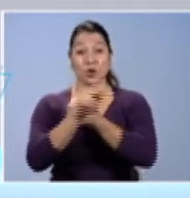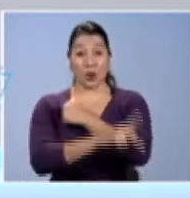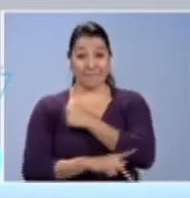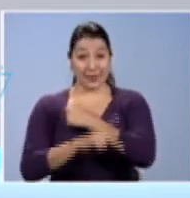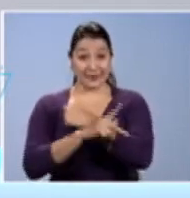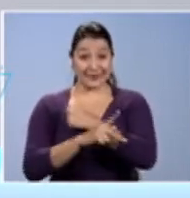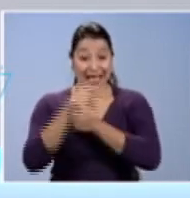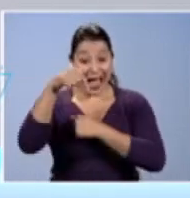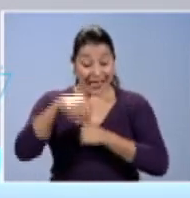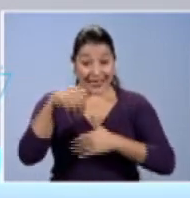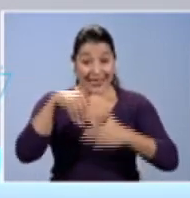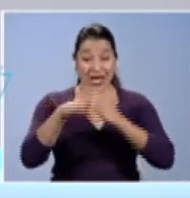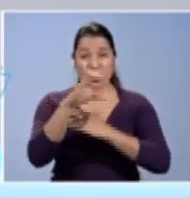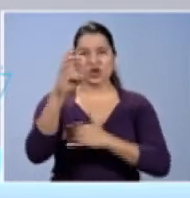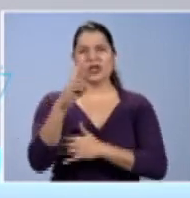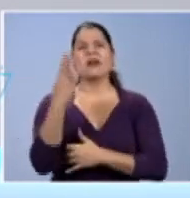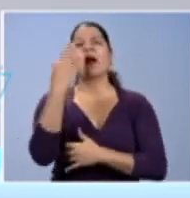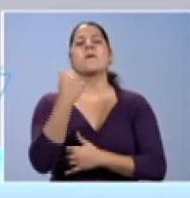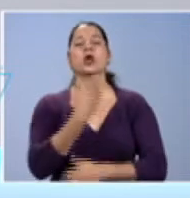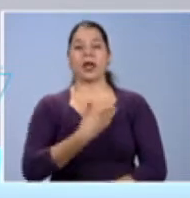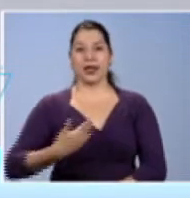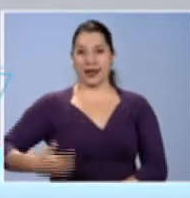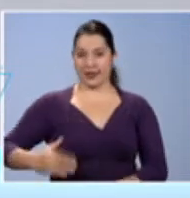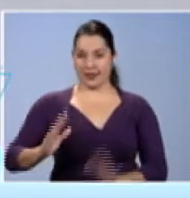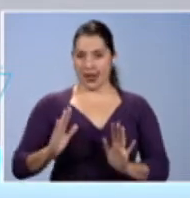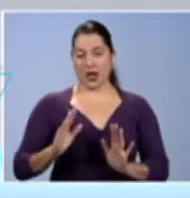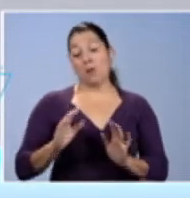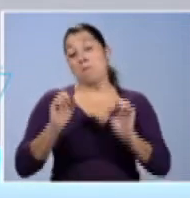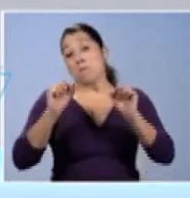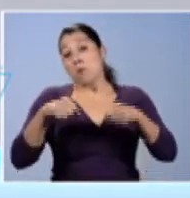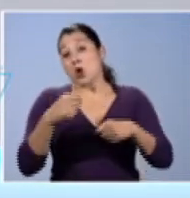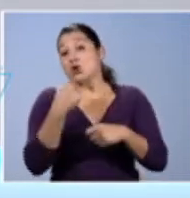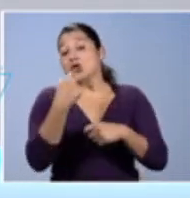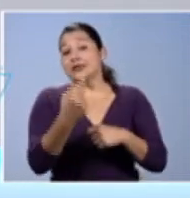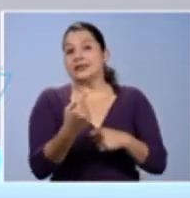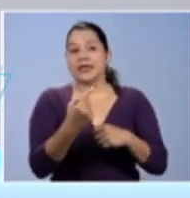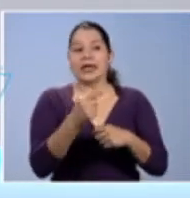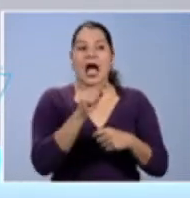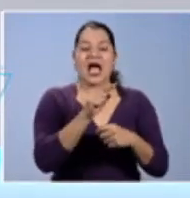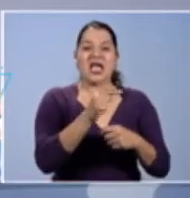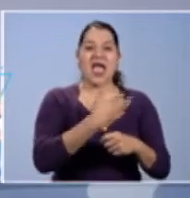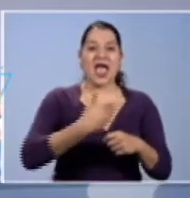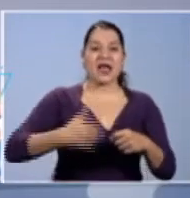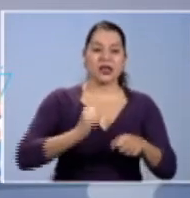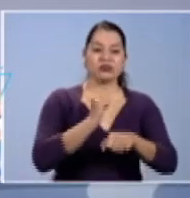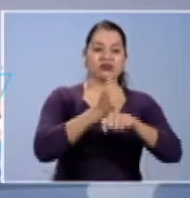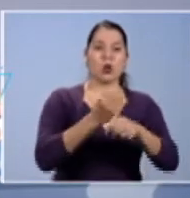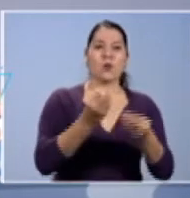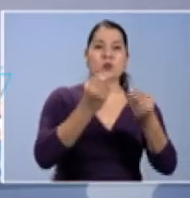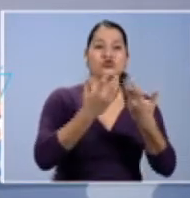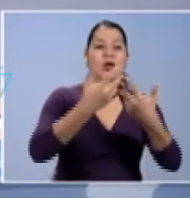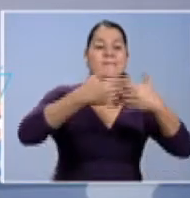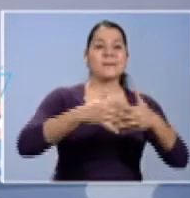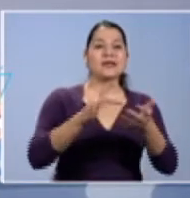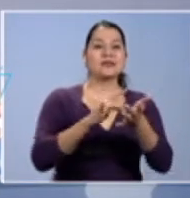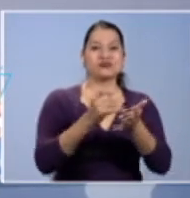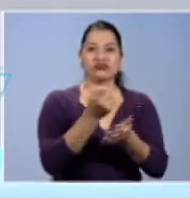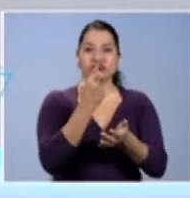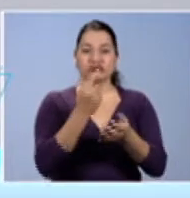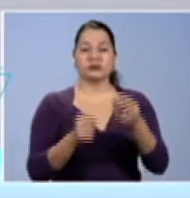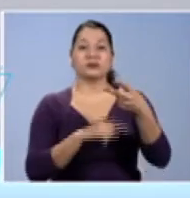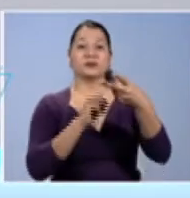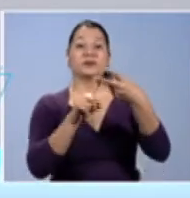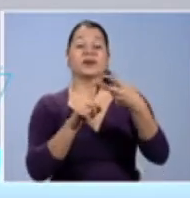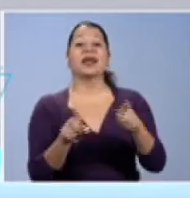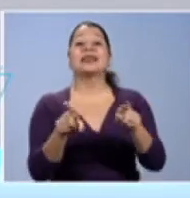la atención y obedece a varios factores. Podríamos señalar que hay una importante inversión en lo que se refiere a la industria farmacéutica y podríamos